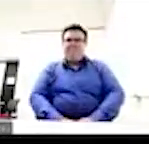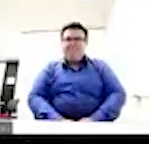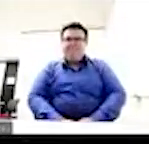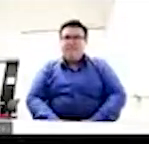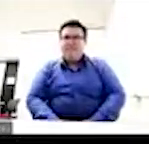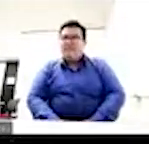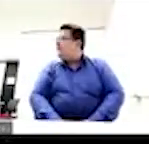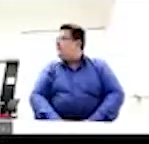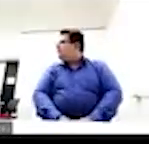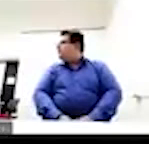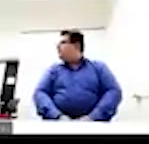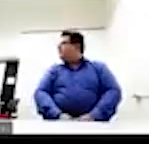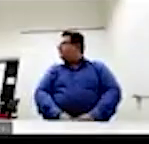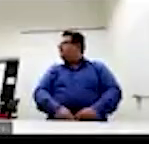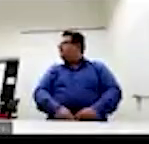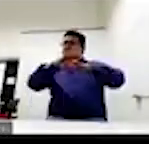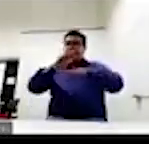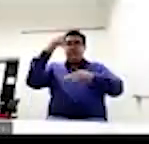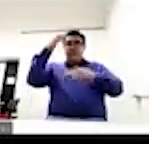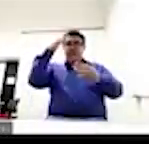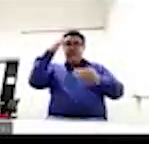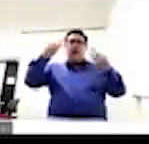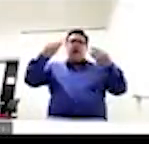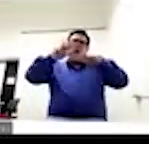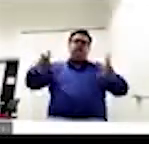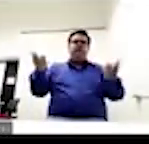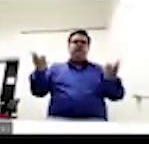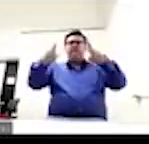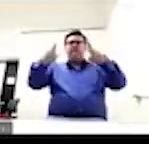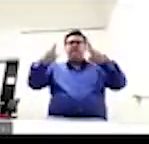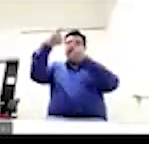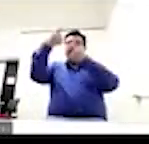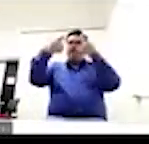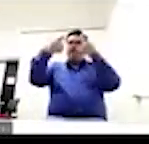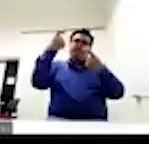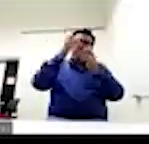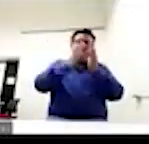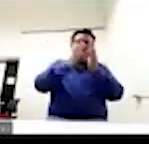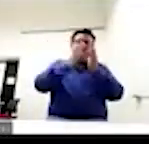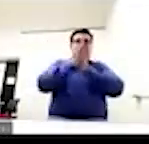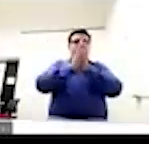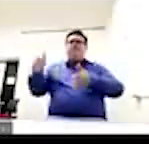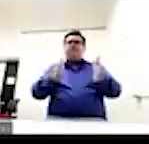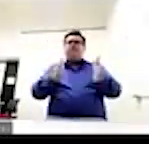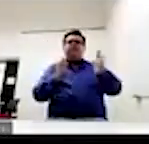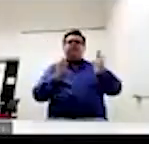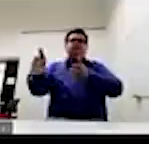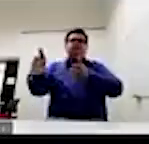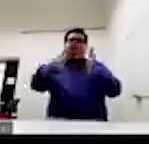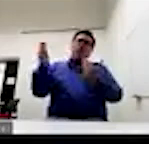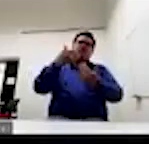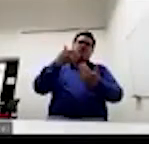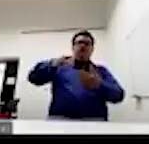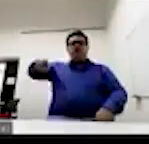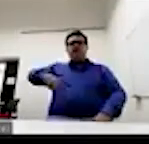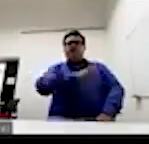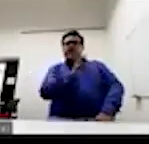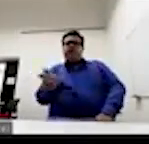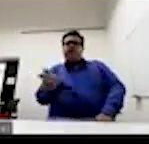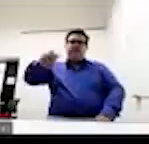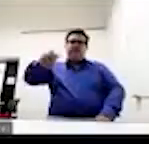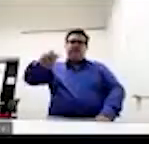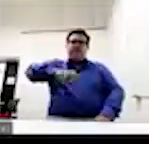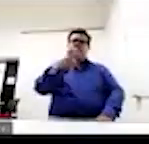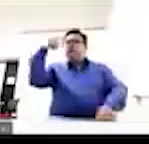Dijoma es un gran cacique, quiere seguir el estudio, el camino de la boa del agua o anaconda, con el fin de saber qué hay en el